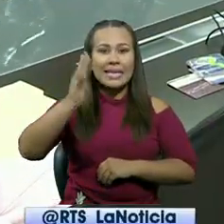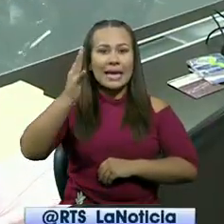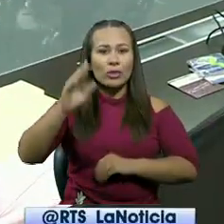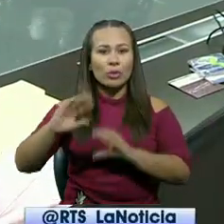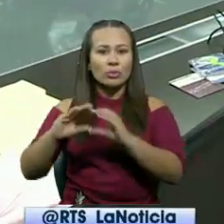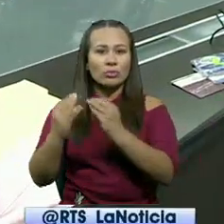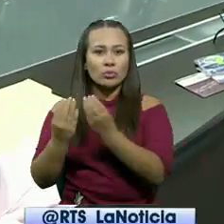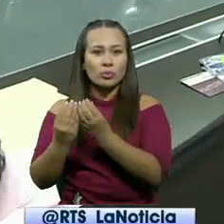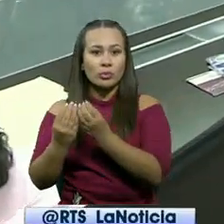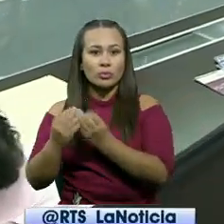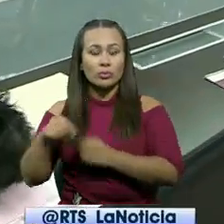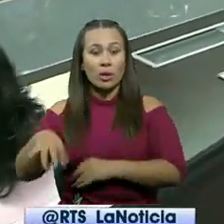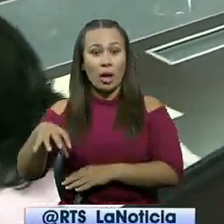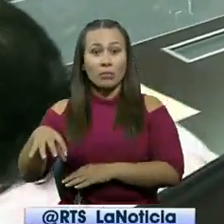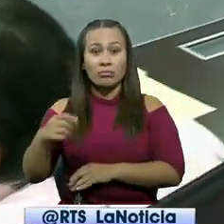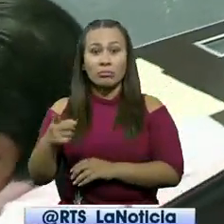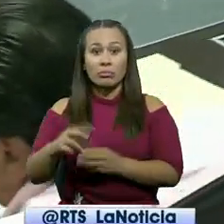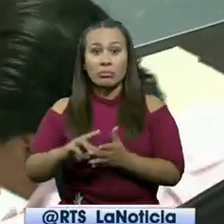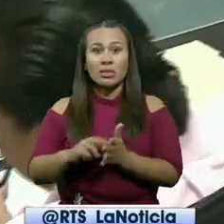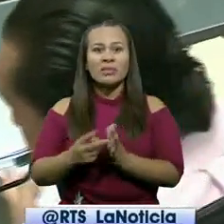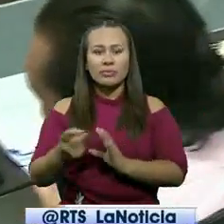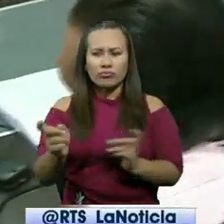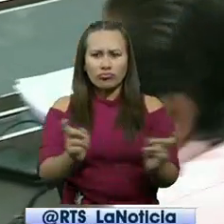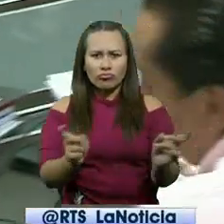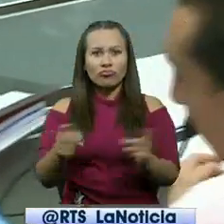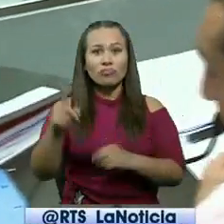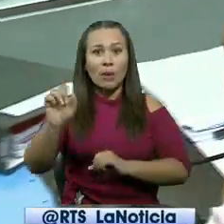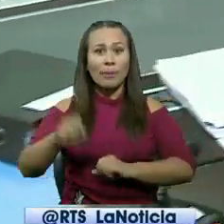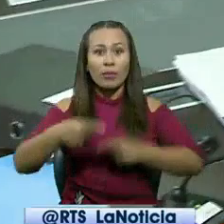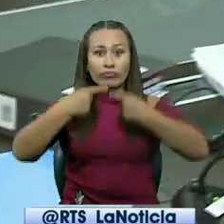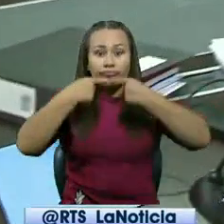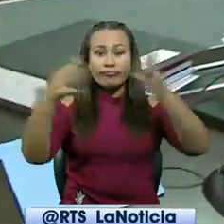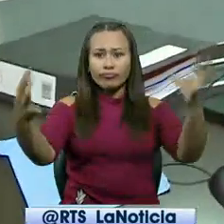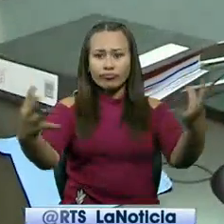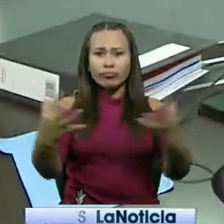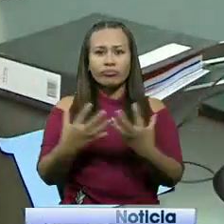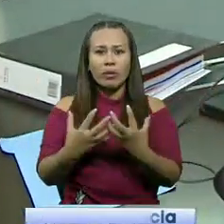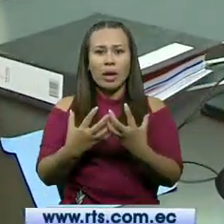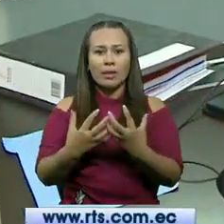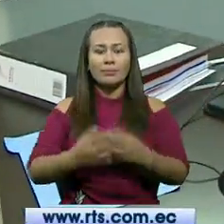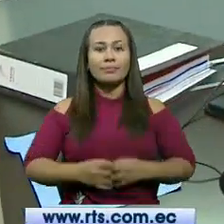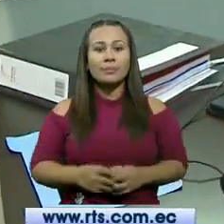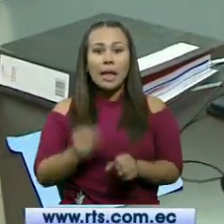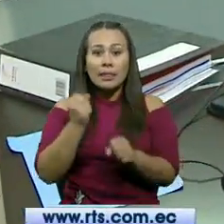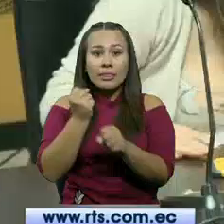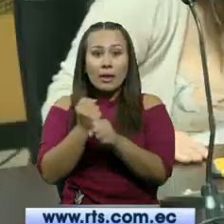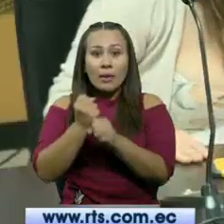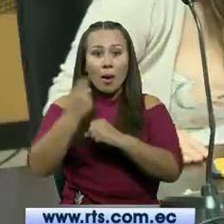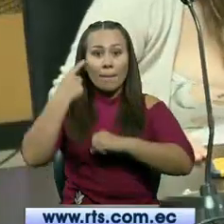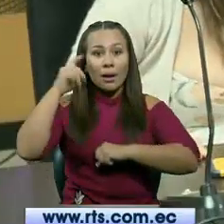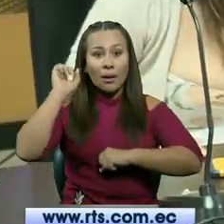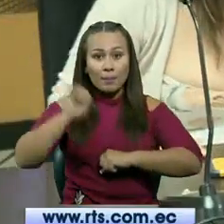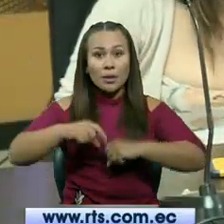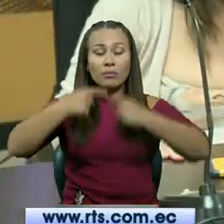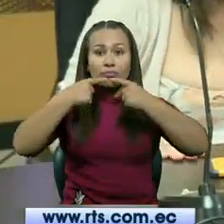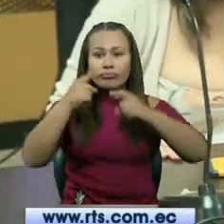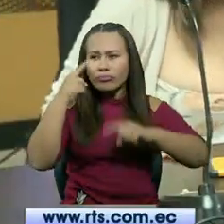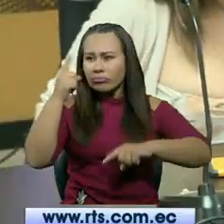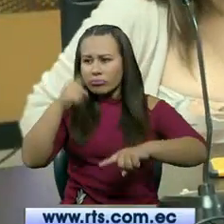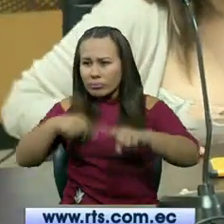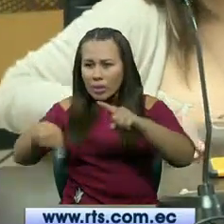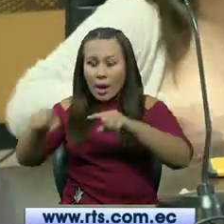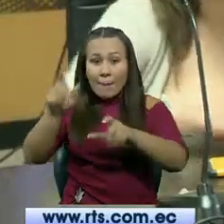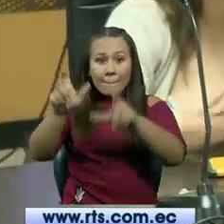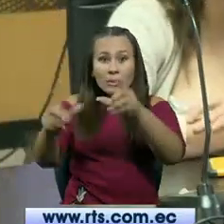Estado. Creado bajo la premisa de contar con un espacio colectivo de aporte y trabajo para hacer realidad un país donde todos sean